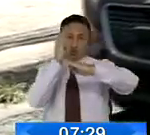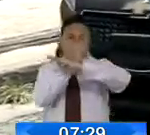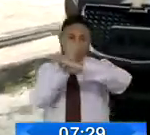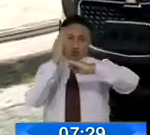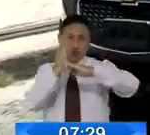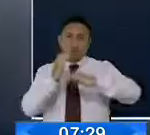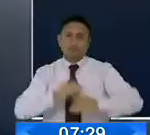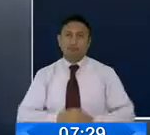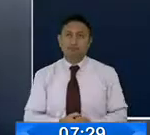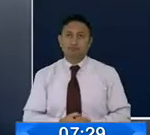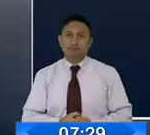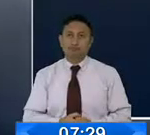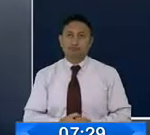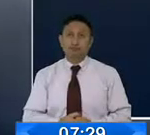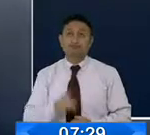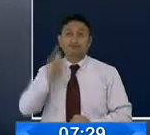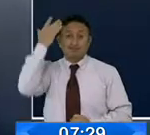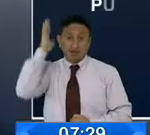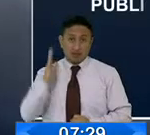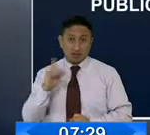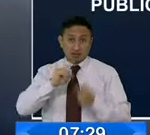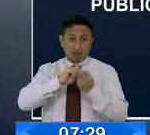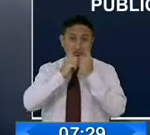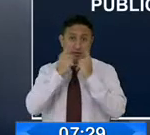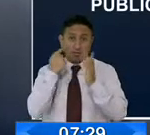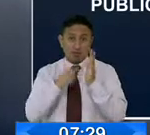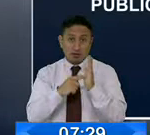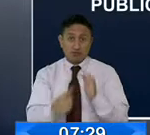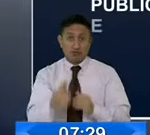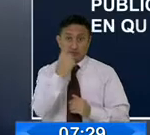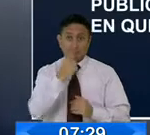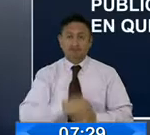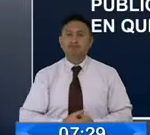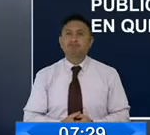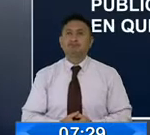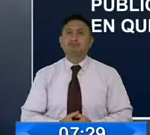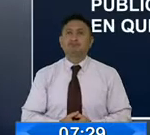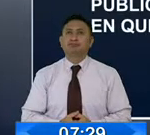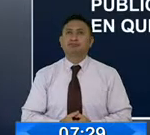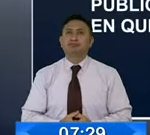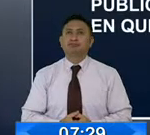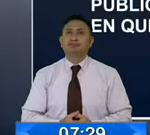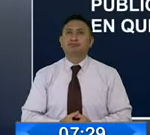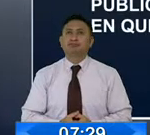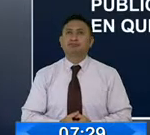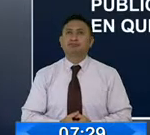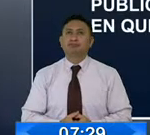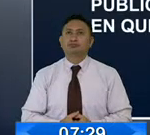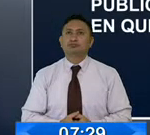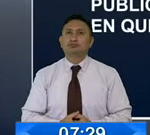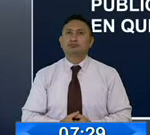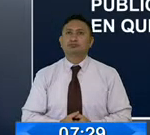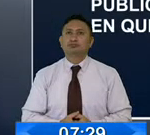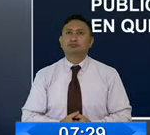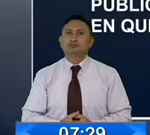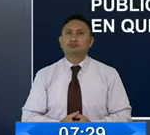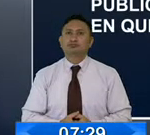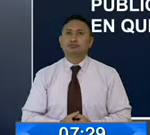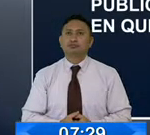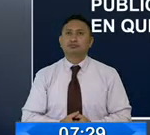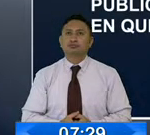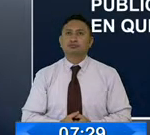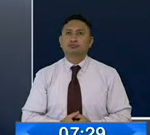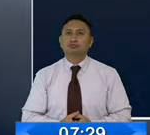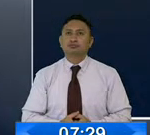semana. En semáforo amarillo se reanudan las actividades laborales presenciales en los sectores públicos y privados al 50% de